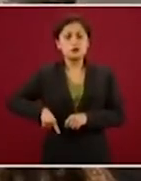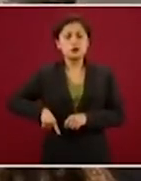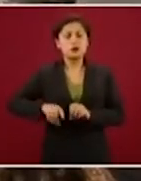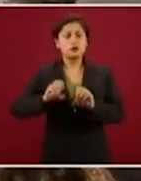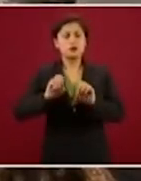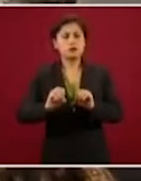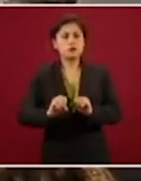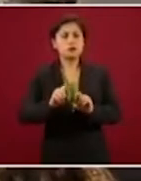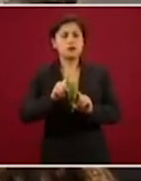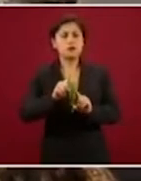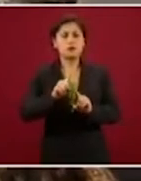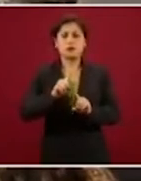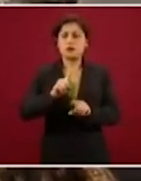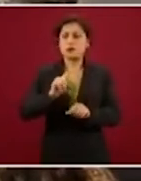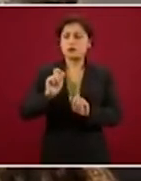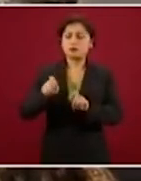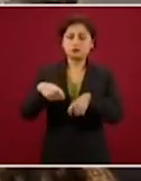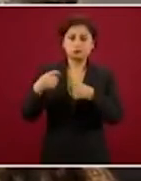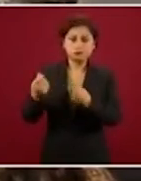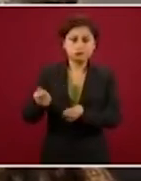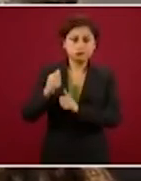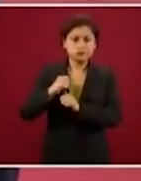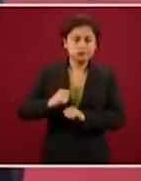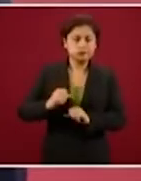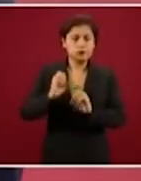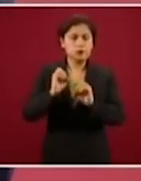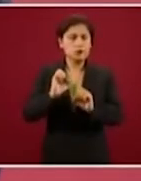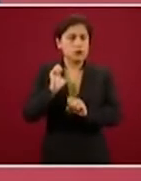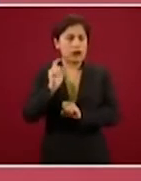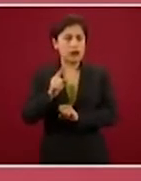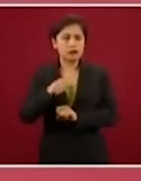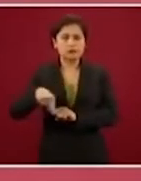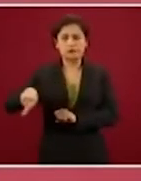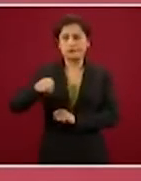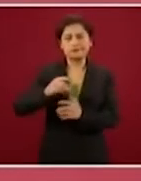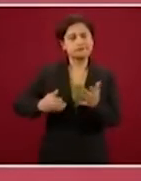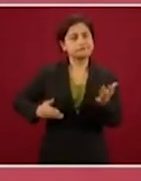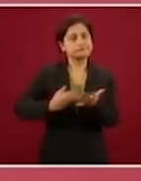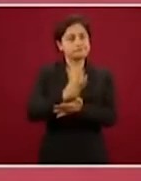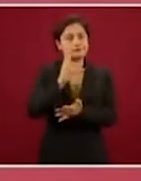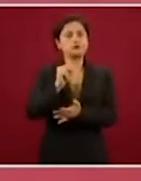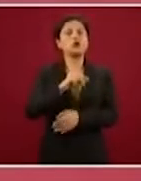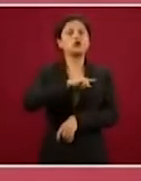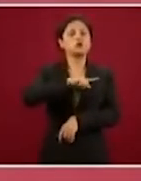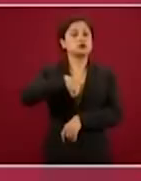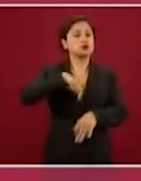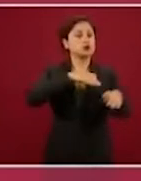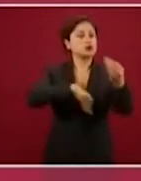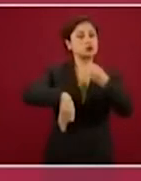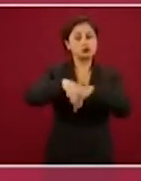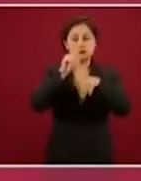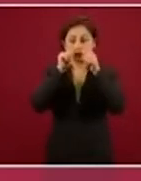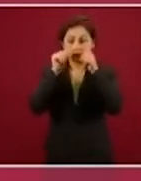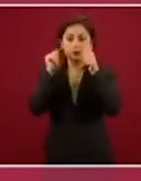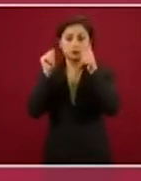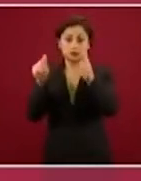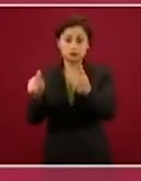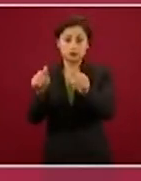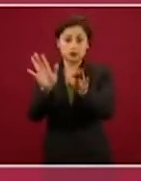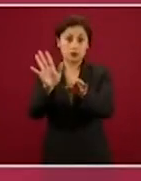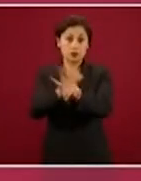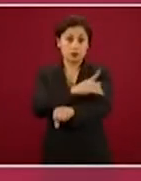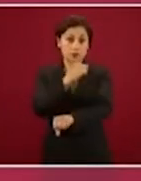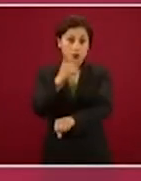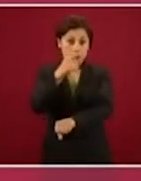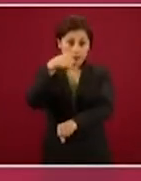Aquí vamos a hablar de ese tema. O sea, y ya es delito grave